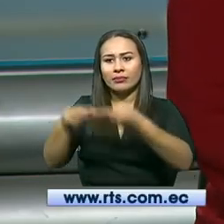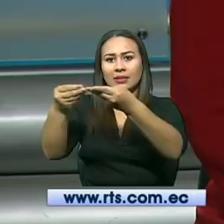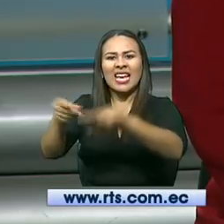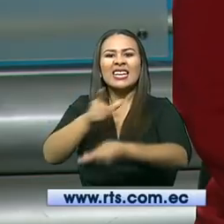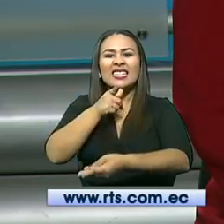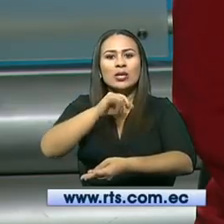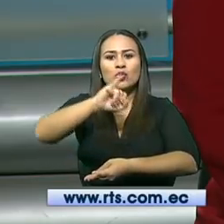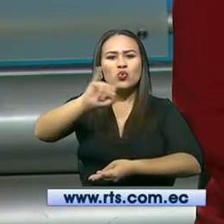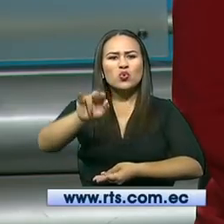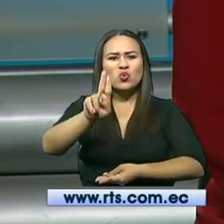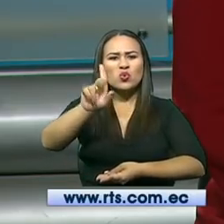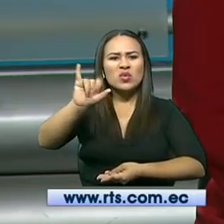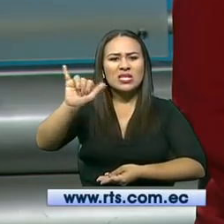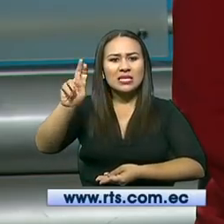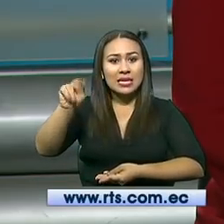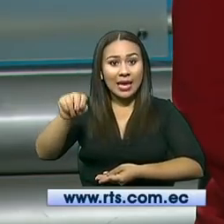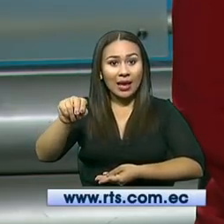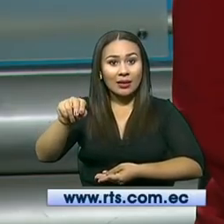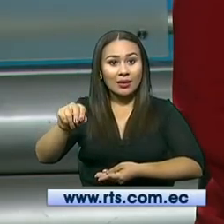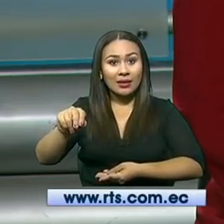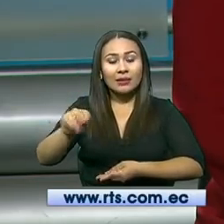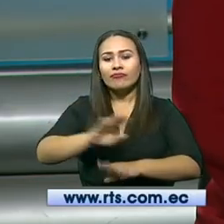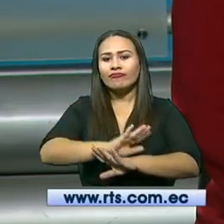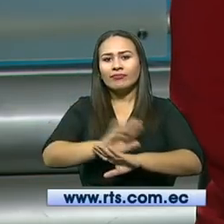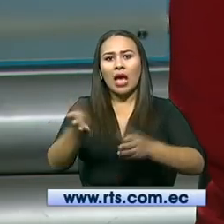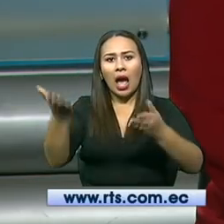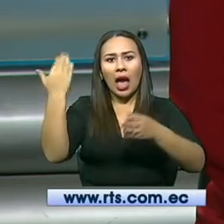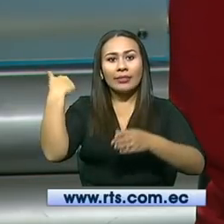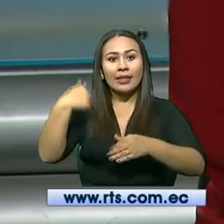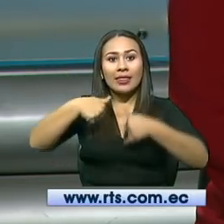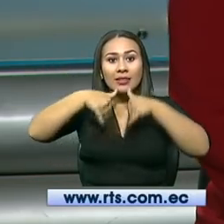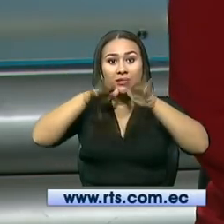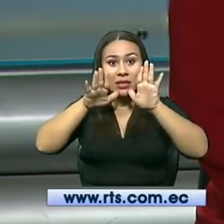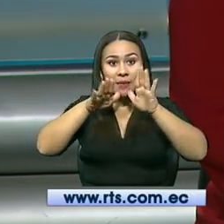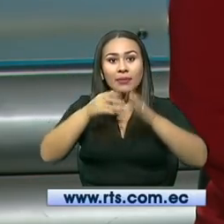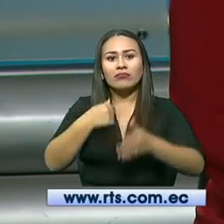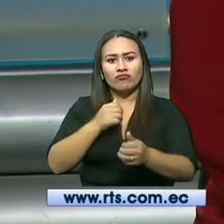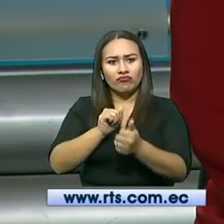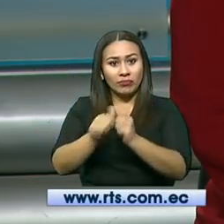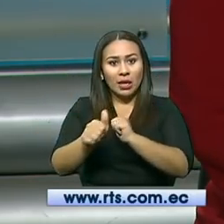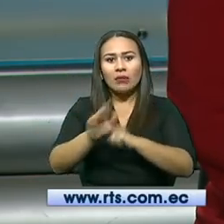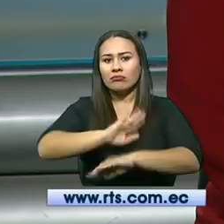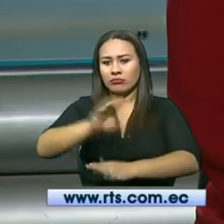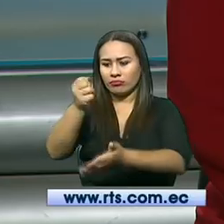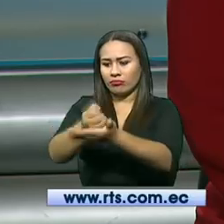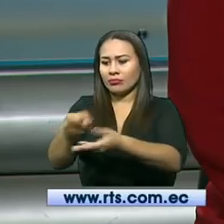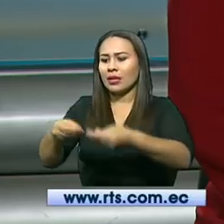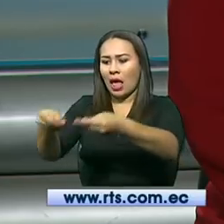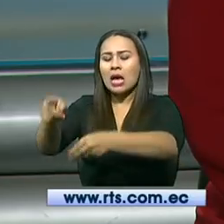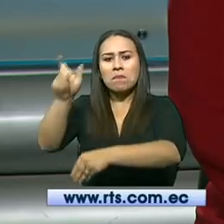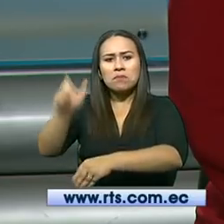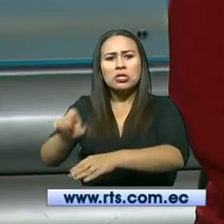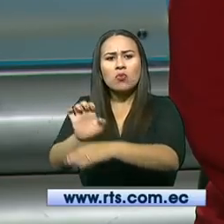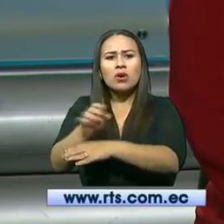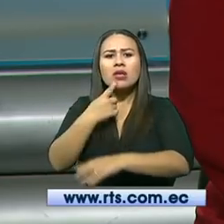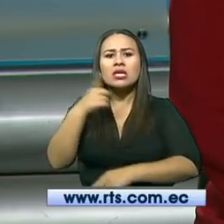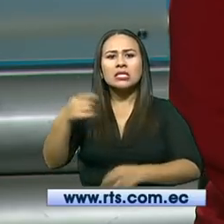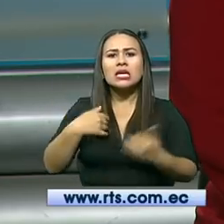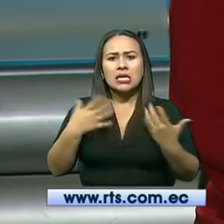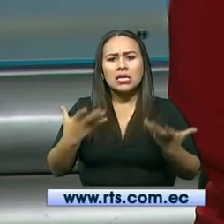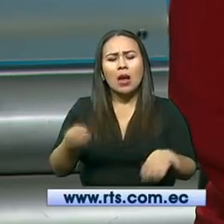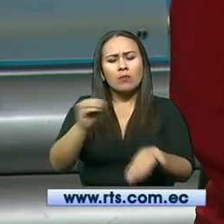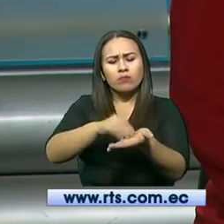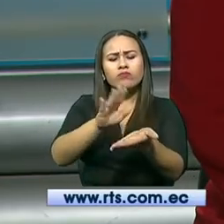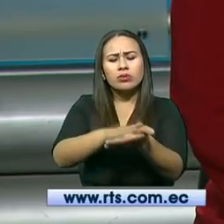la nacionalidad ecuatoriana en diciembre pasado. La canciller señaló que Assange había solicitado su